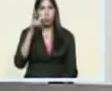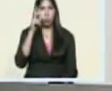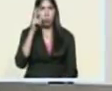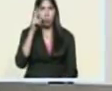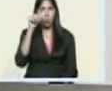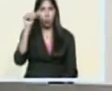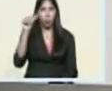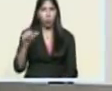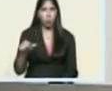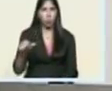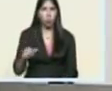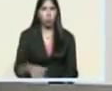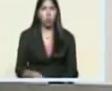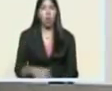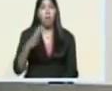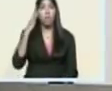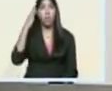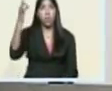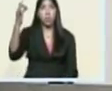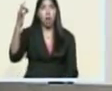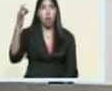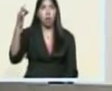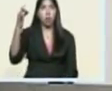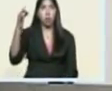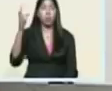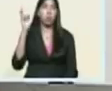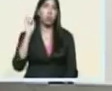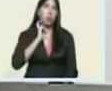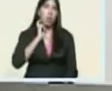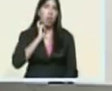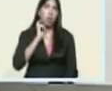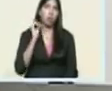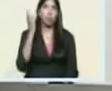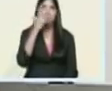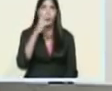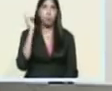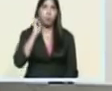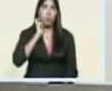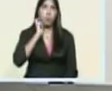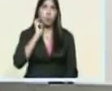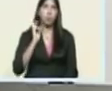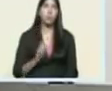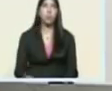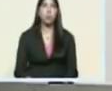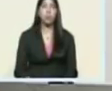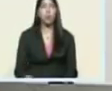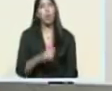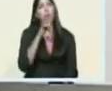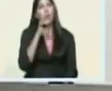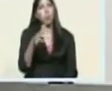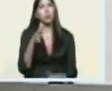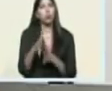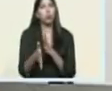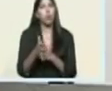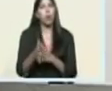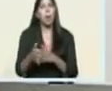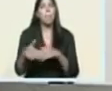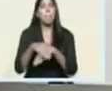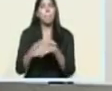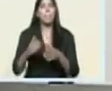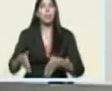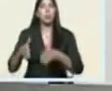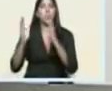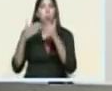del presidente del Poder Ciudadano, fiscal general, Tarek William Saab, anunciando que el Ministerio Público